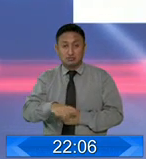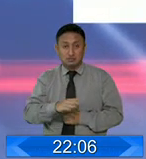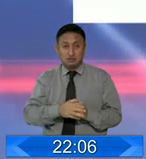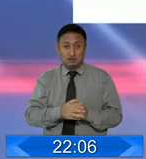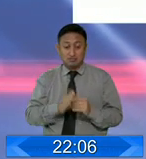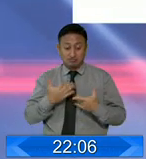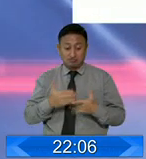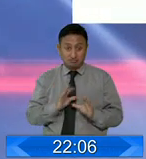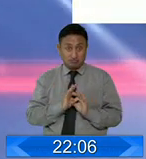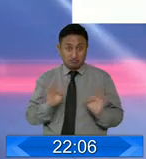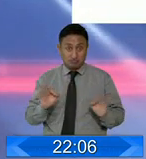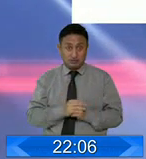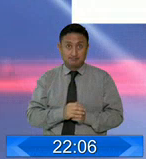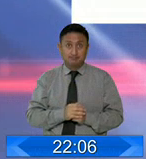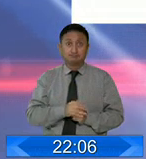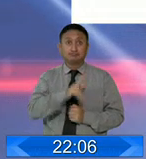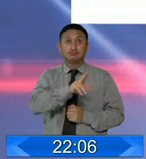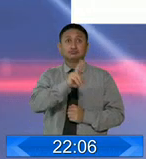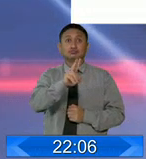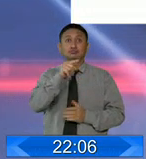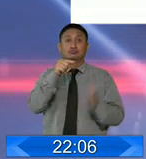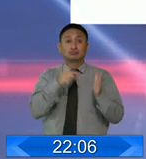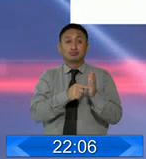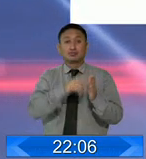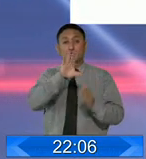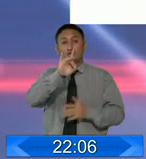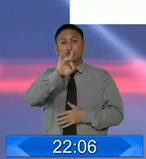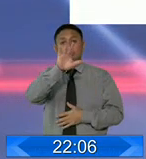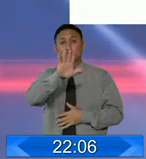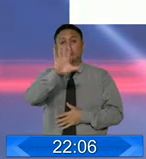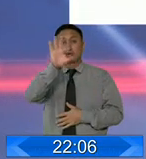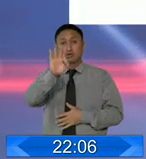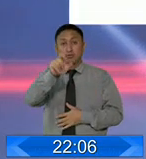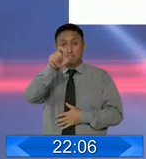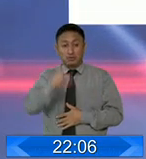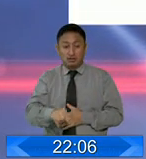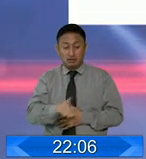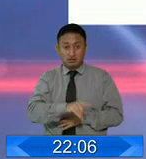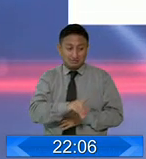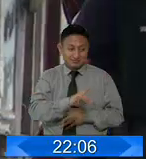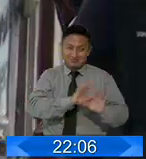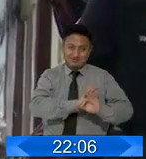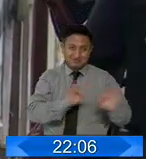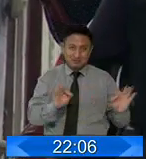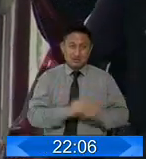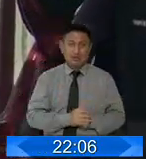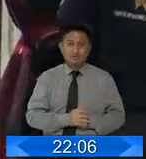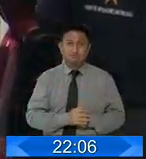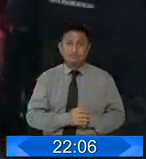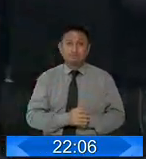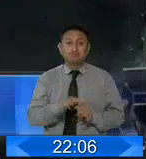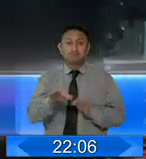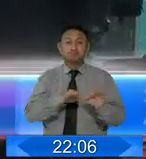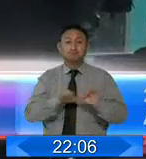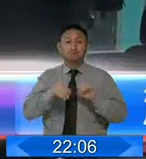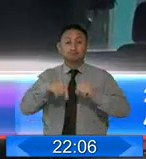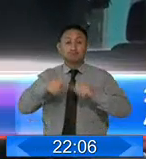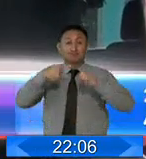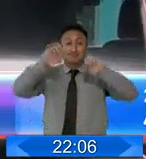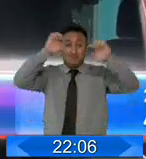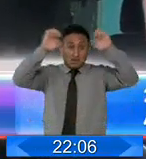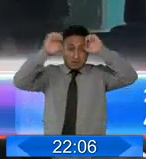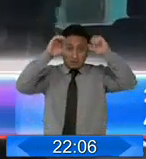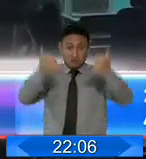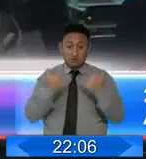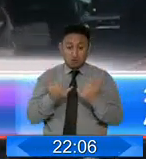epidemiológica y 32 mil 859 casos descartados resaltando que las estrategias para la